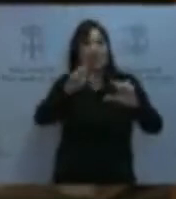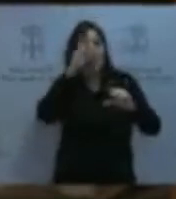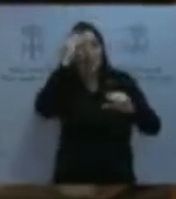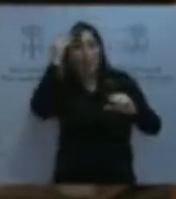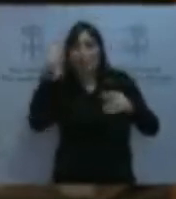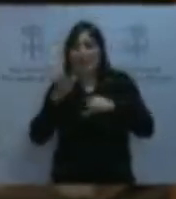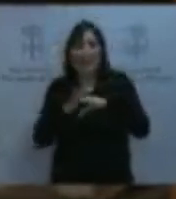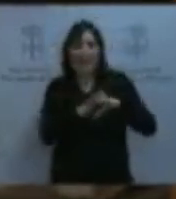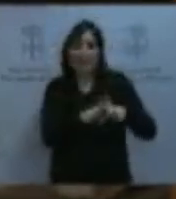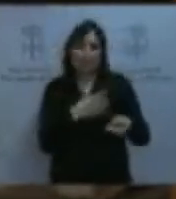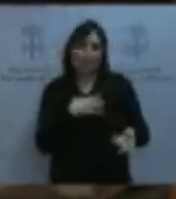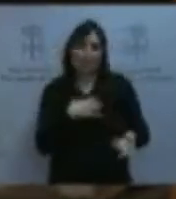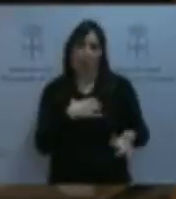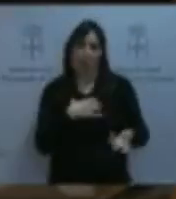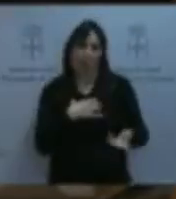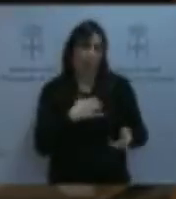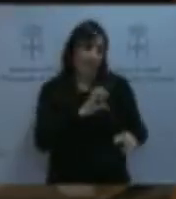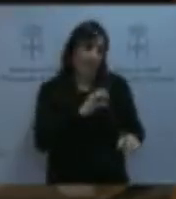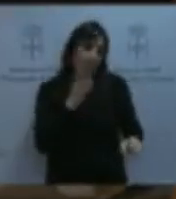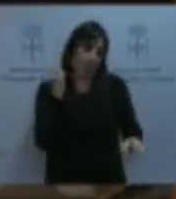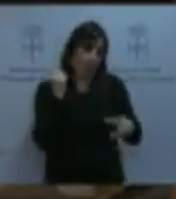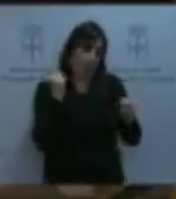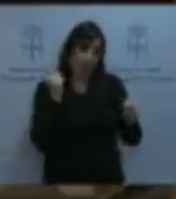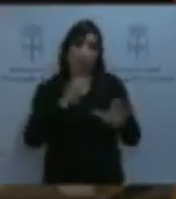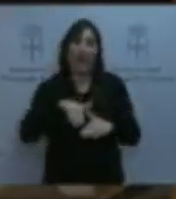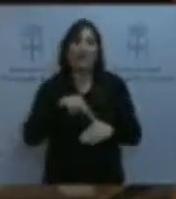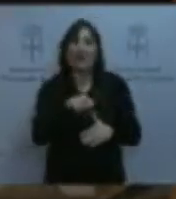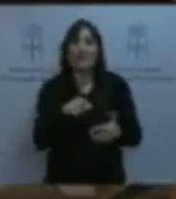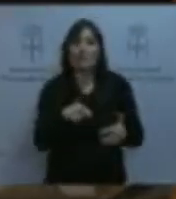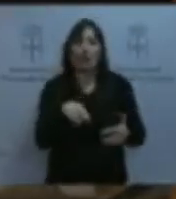en un telón de fondo para los salones de exposición turísticos. Muchas gracias.